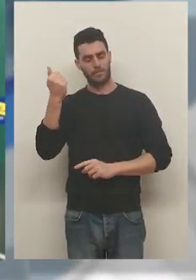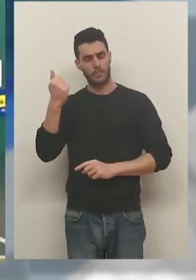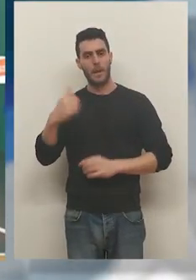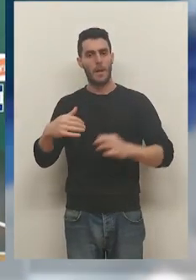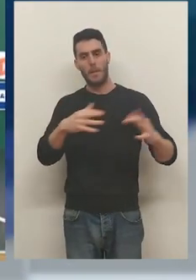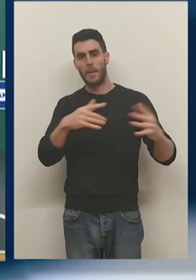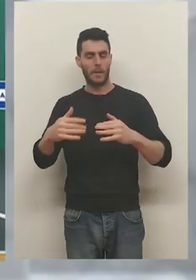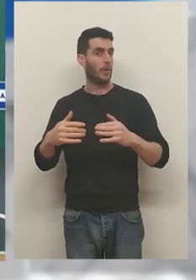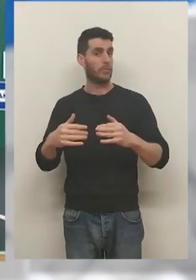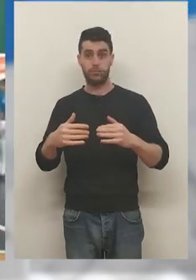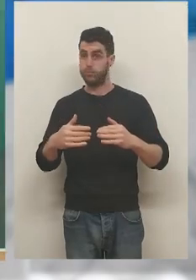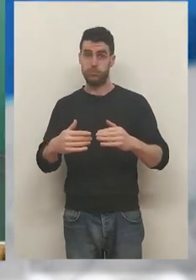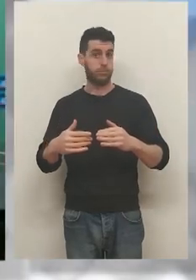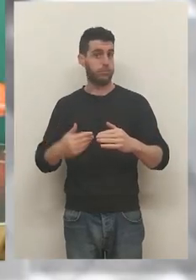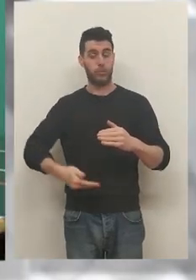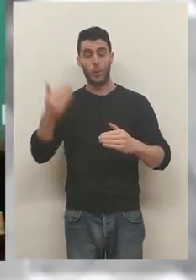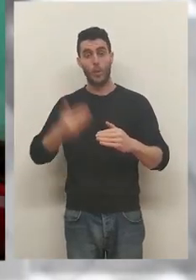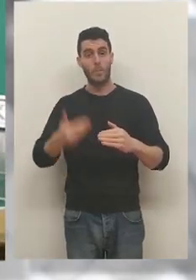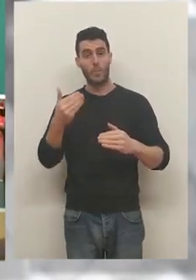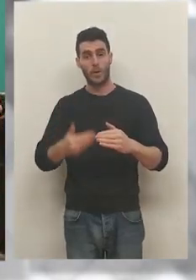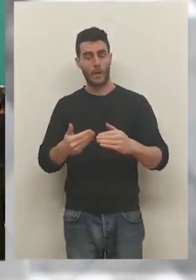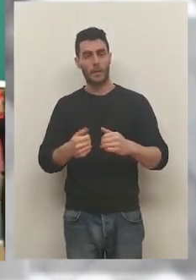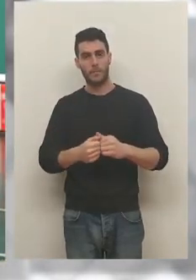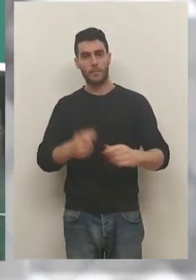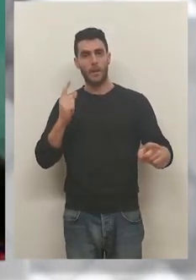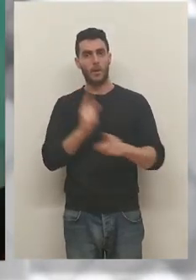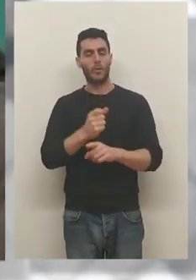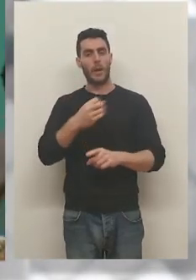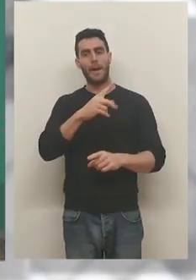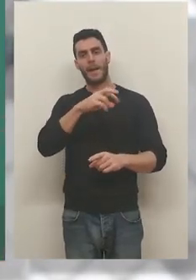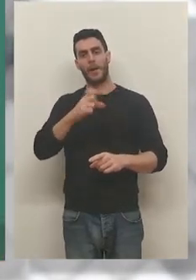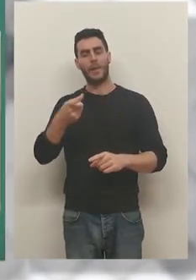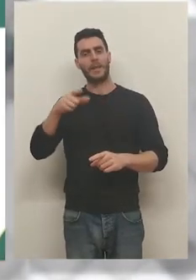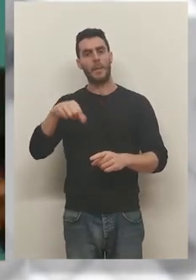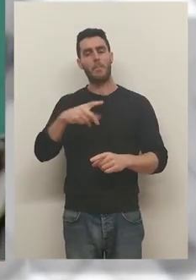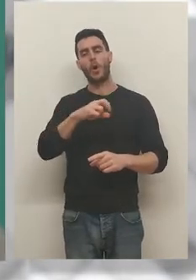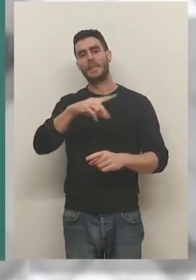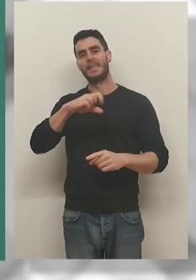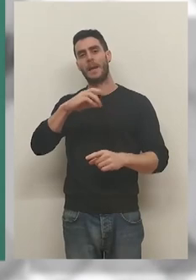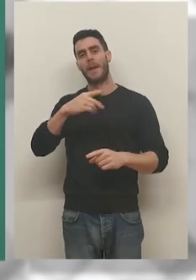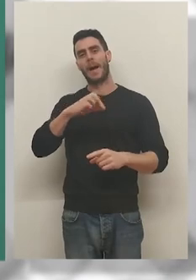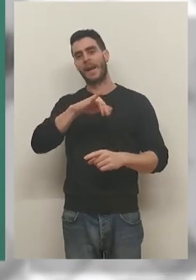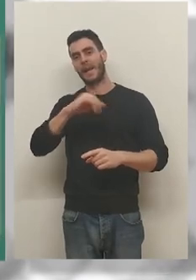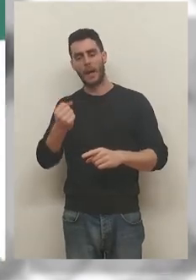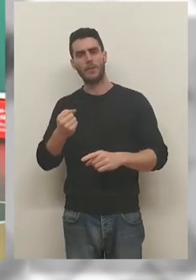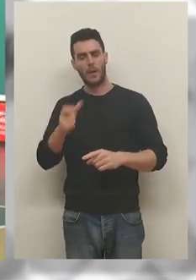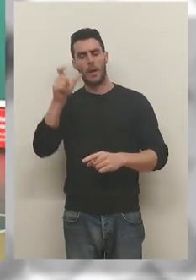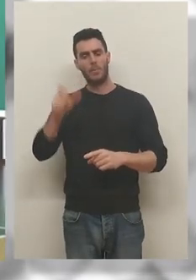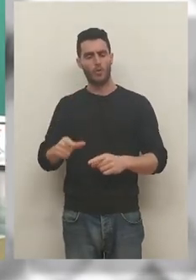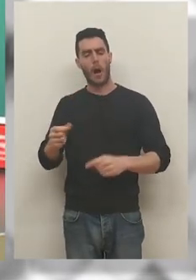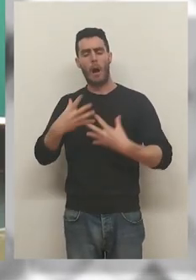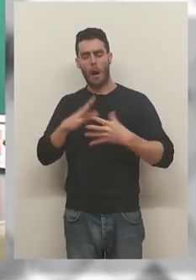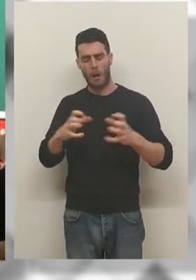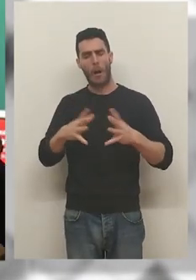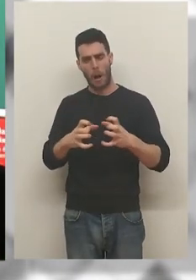Adiós al torneo partido por tanto a cara o Cruz a vida o muerte que zabala jugará frente a vacaicoa y morga Echevarría el riojano está con ganas